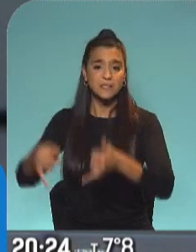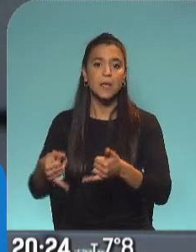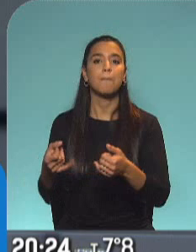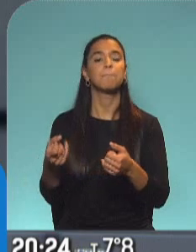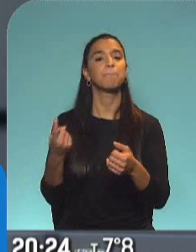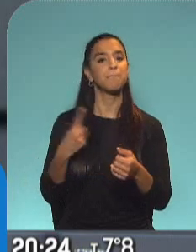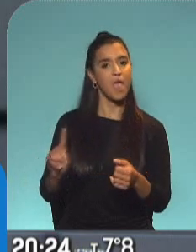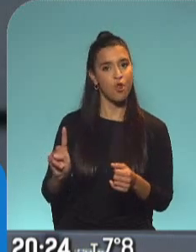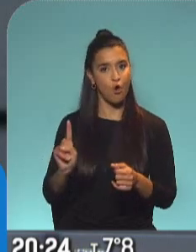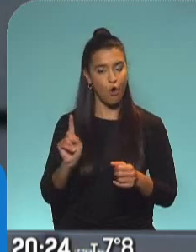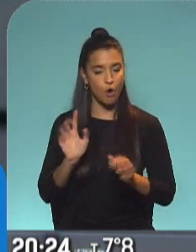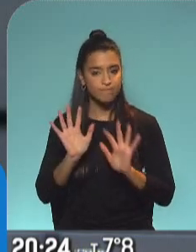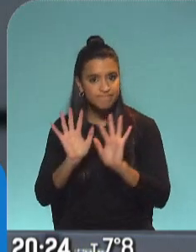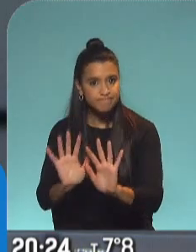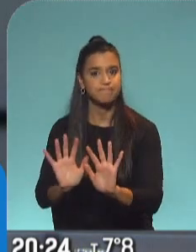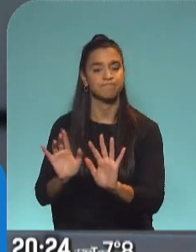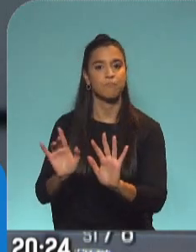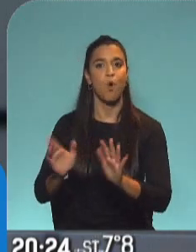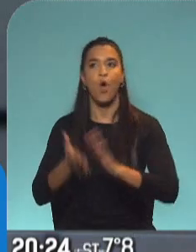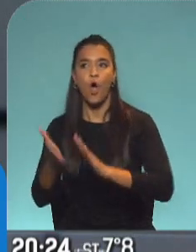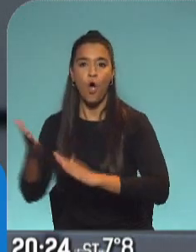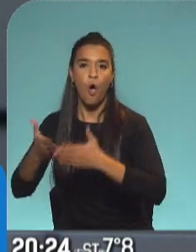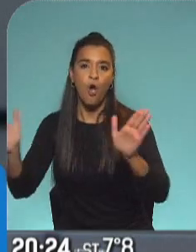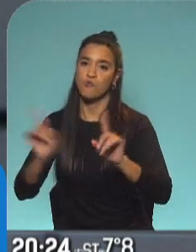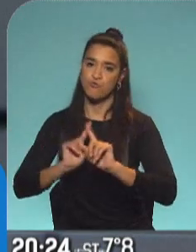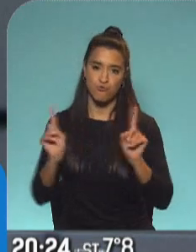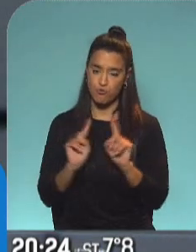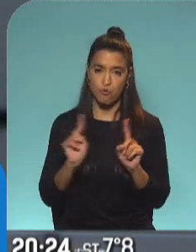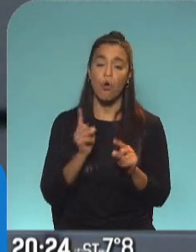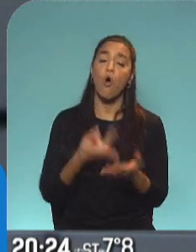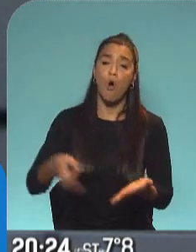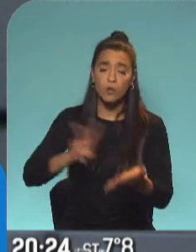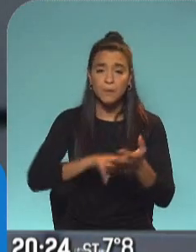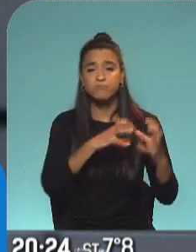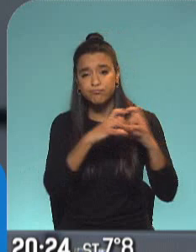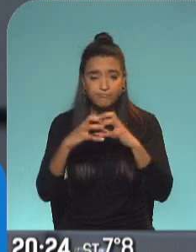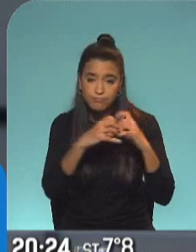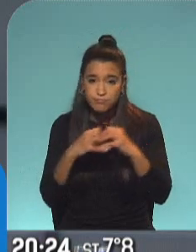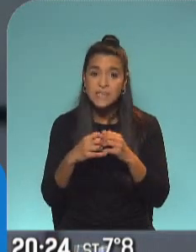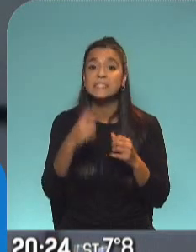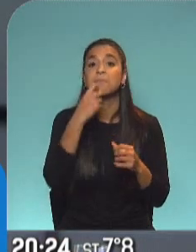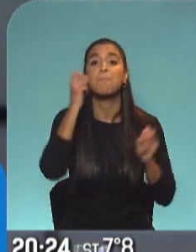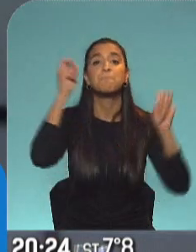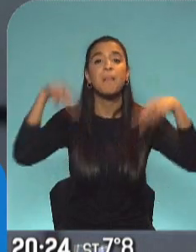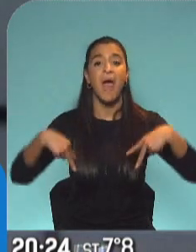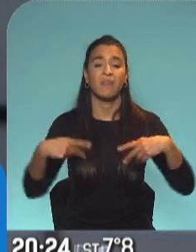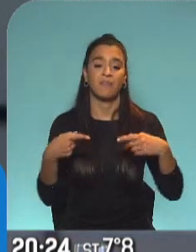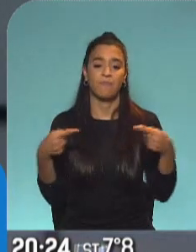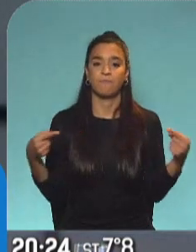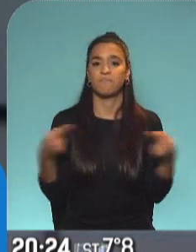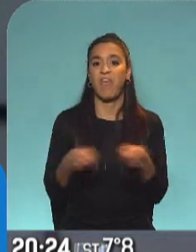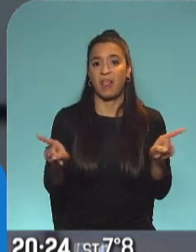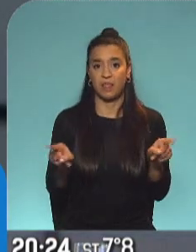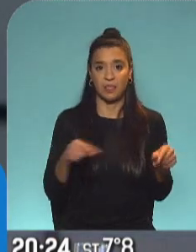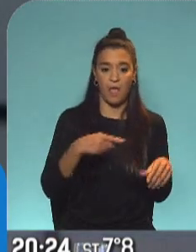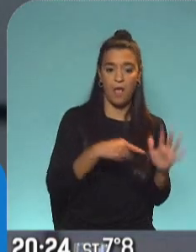más cautela para plantear este tema, bueno, empieza de nuevo esta discusión de va a haber estrategias distintas entre la ciudad y la provincia de Buenos